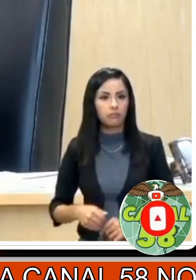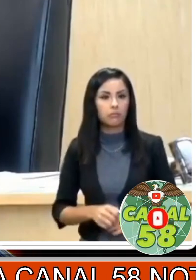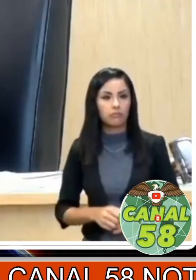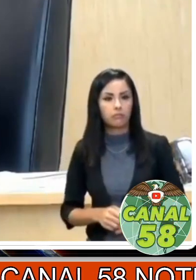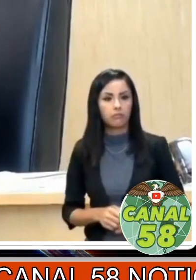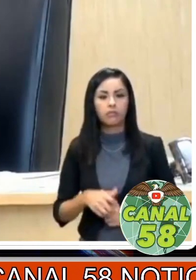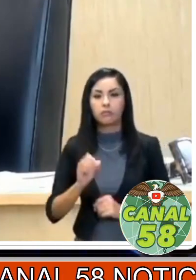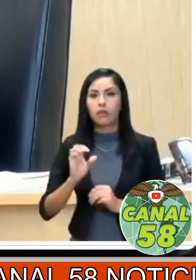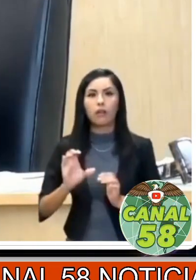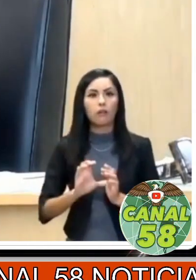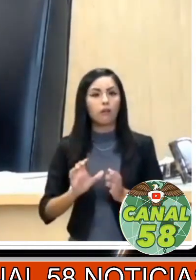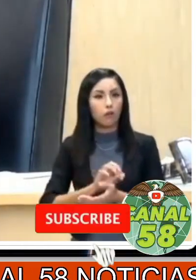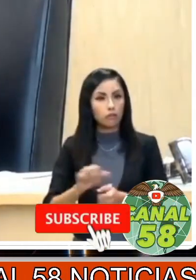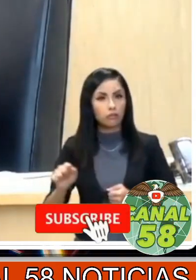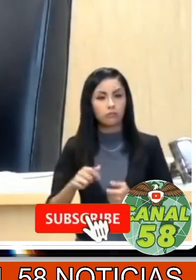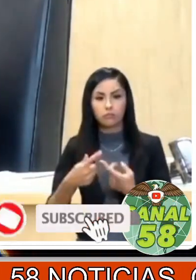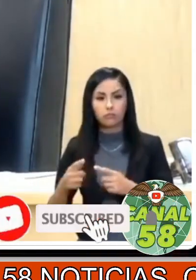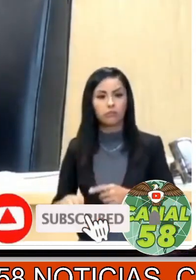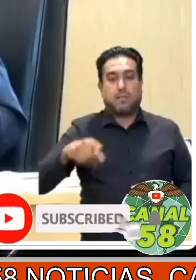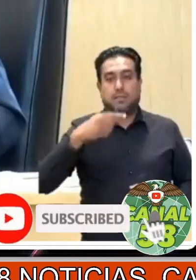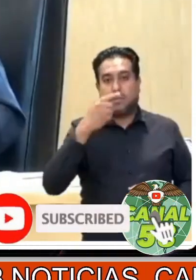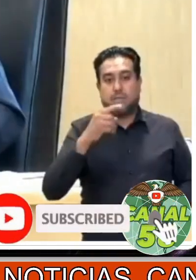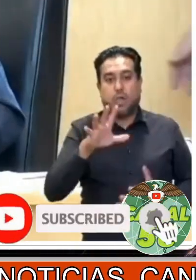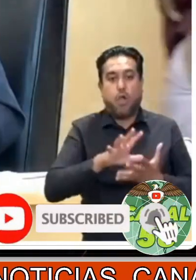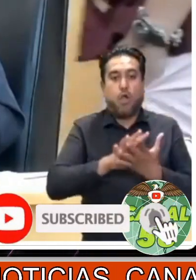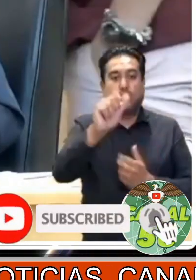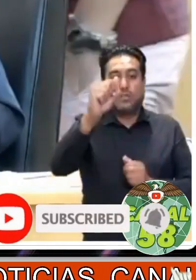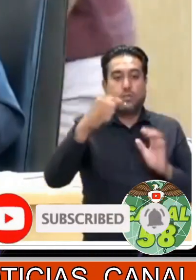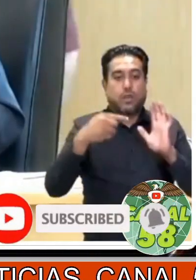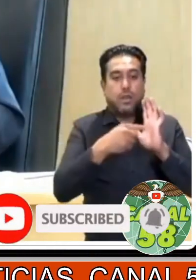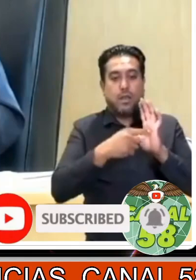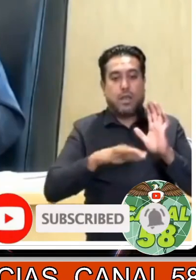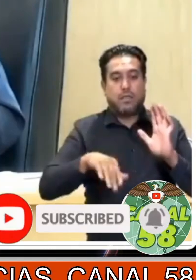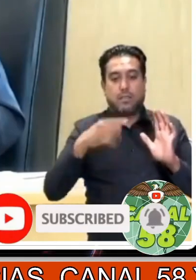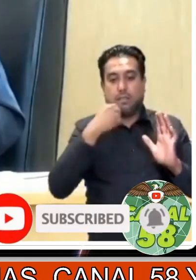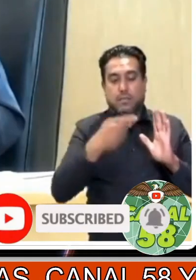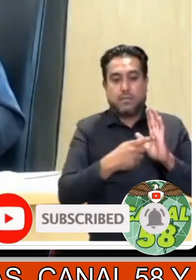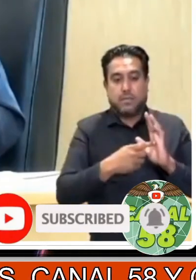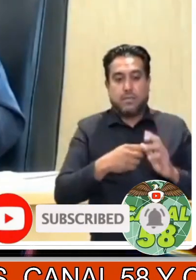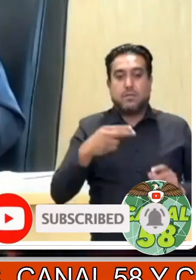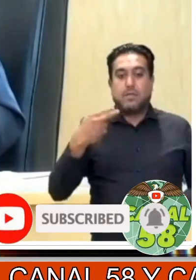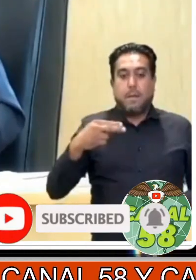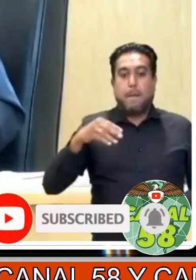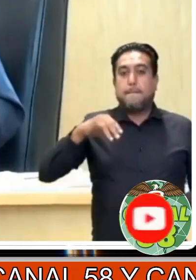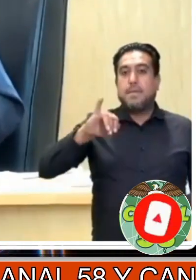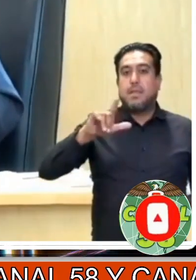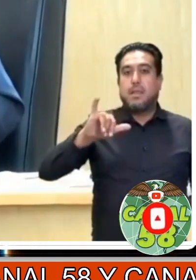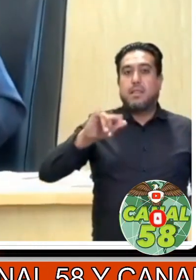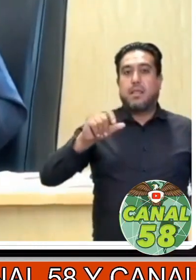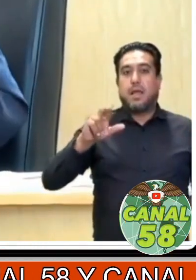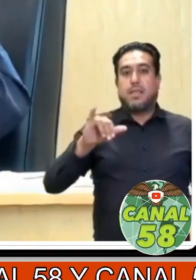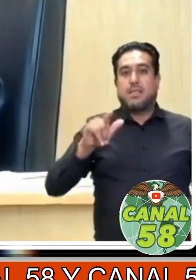a la historia de los países que estuvieron bajo este régimen. Voy a centrar otra vez en combatir el término militarización,